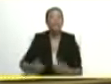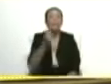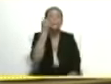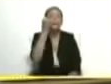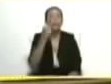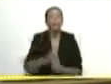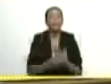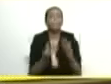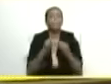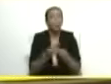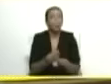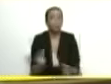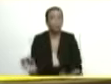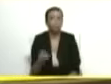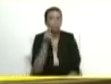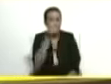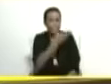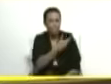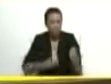me voy a prestar.